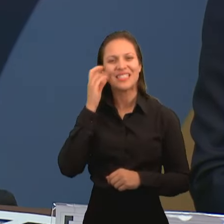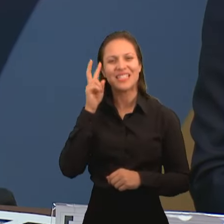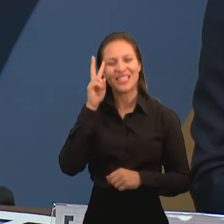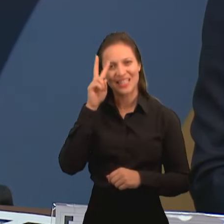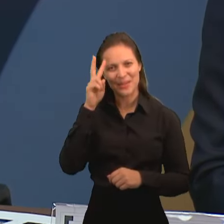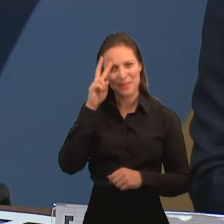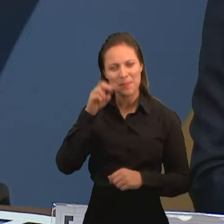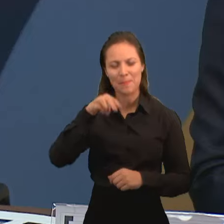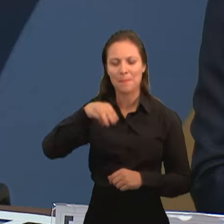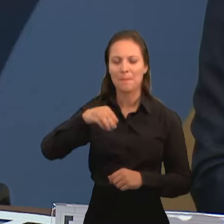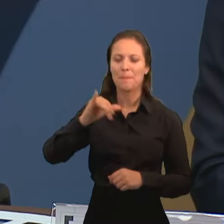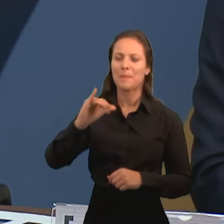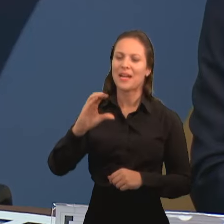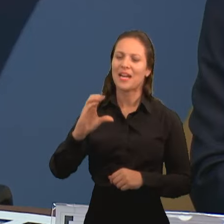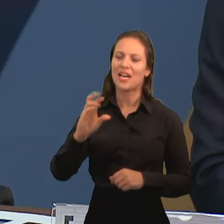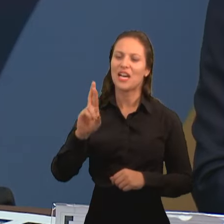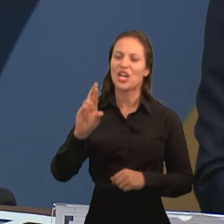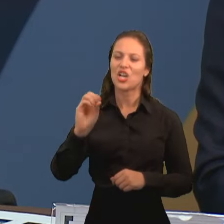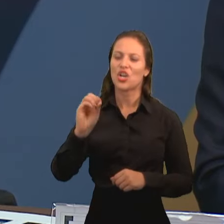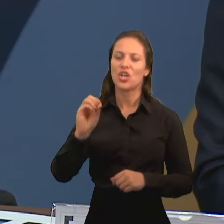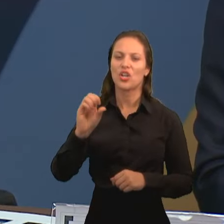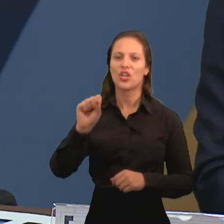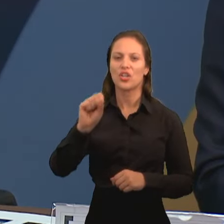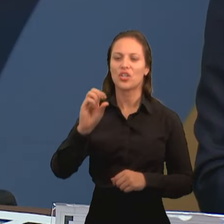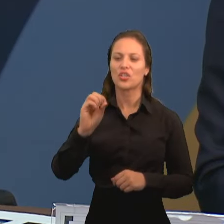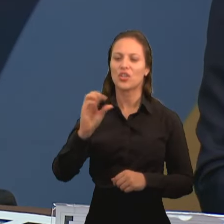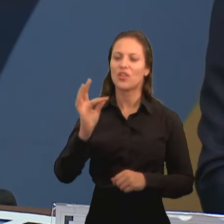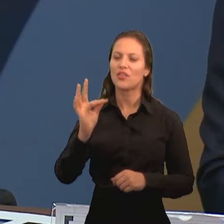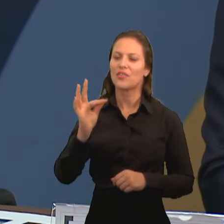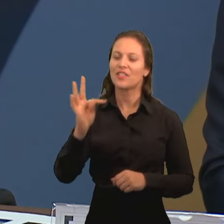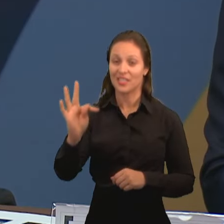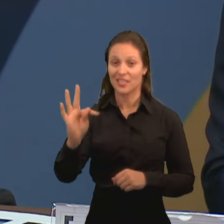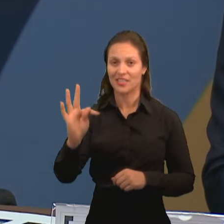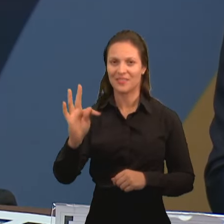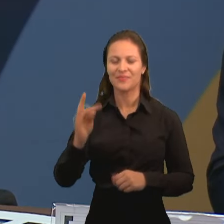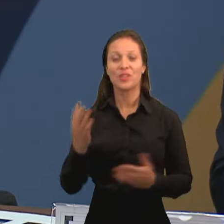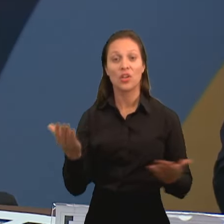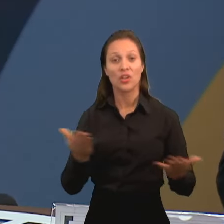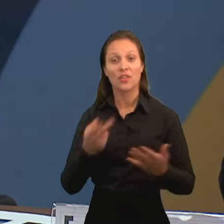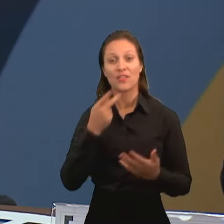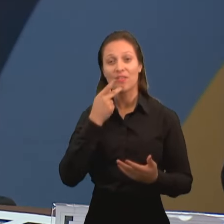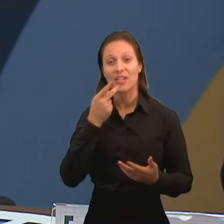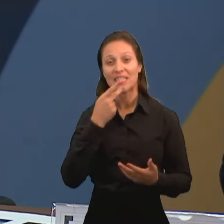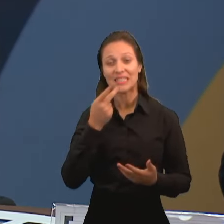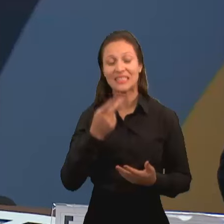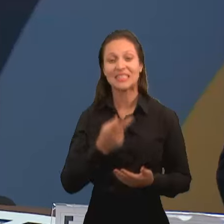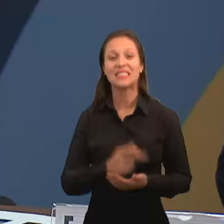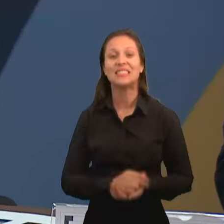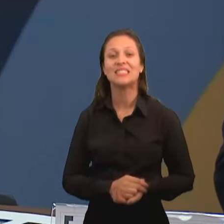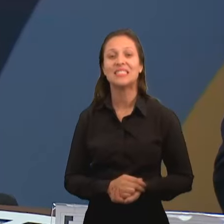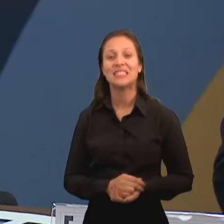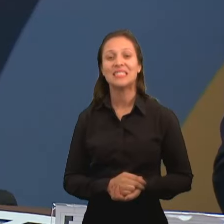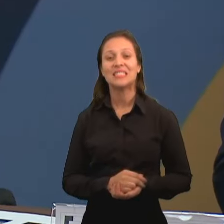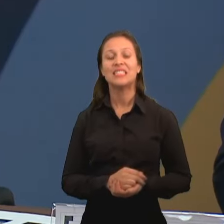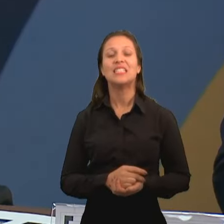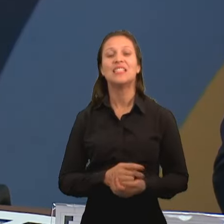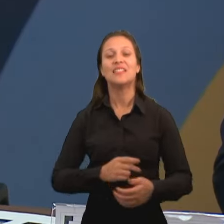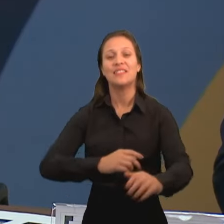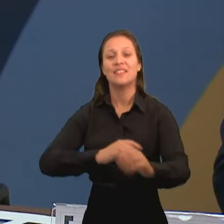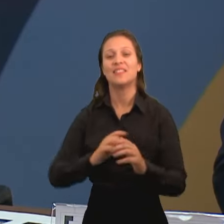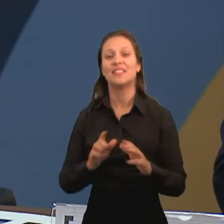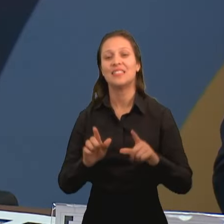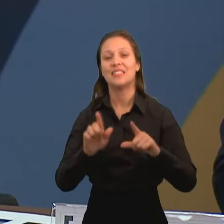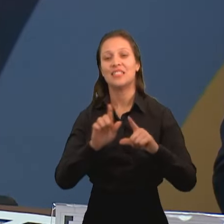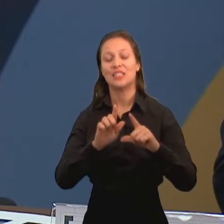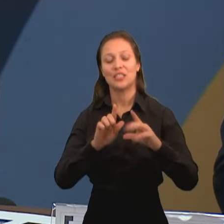tecnología era Microsoft. Se hablaba mucho del proceso contra Microsoft. Hoy se habla del proceso de antitrust